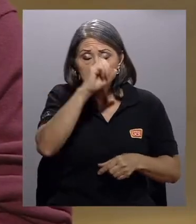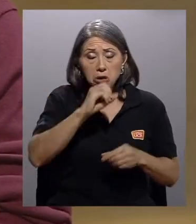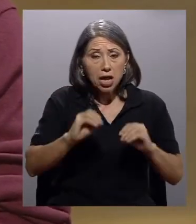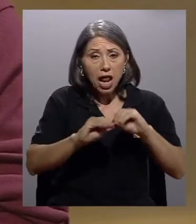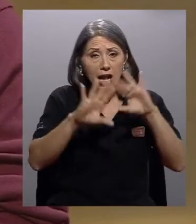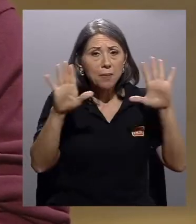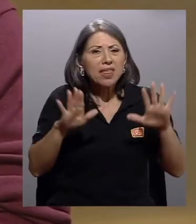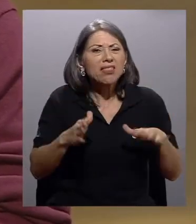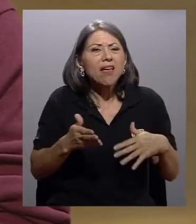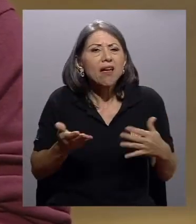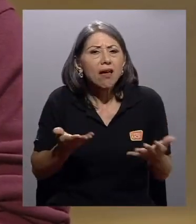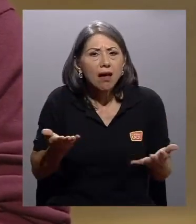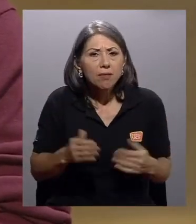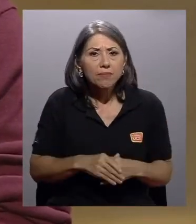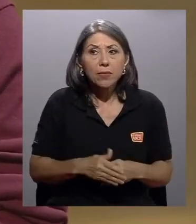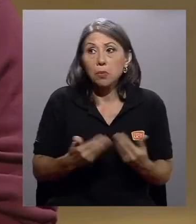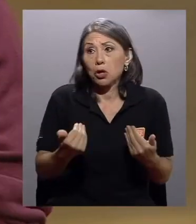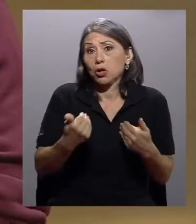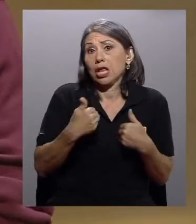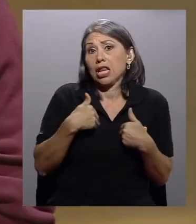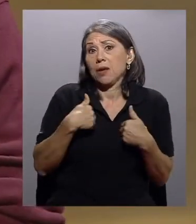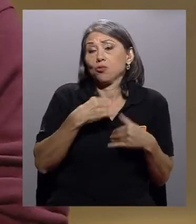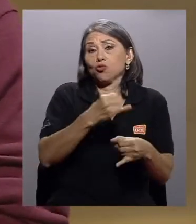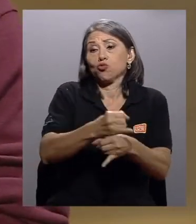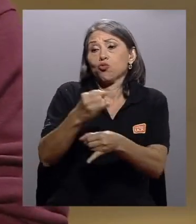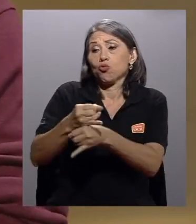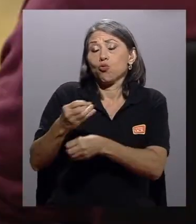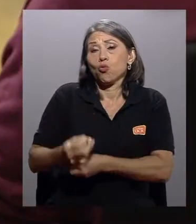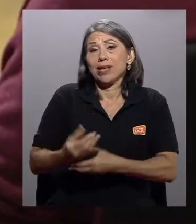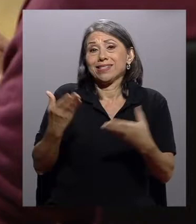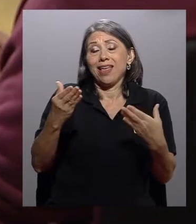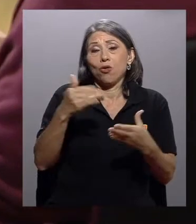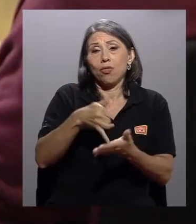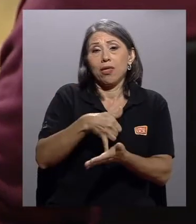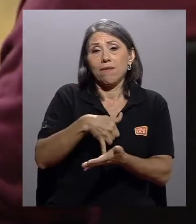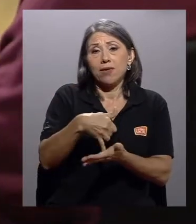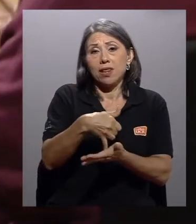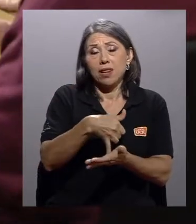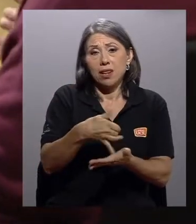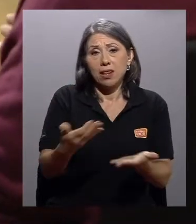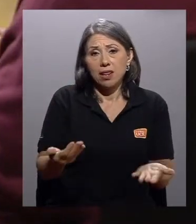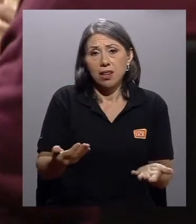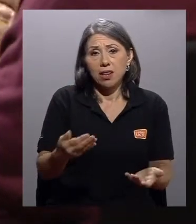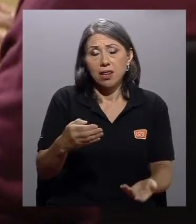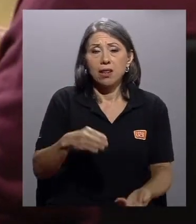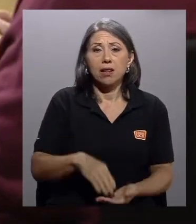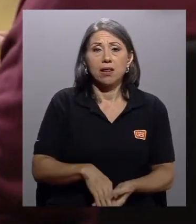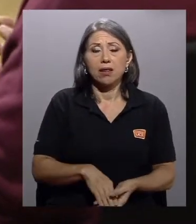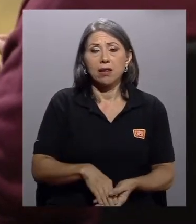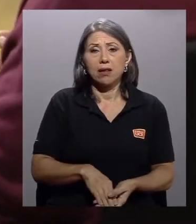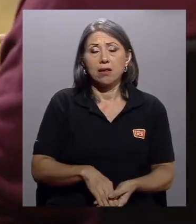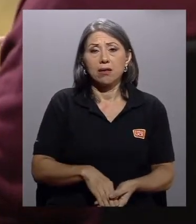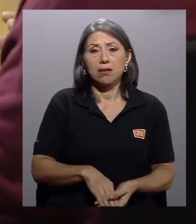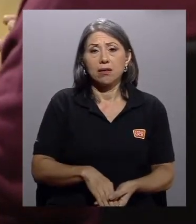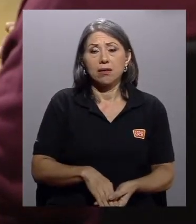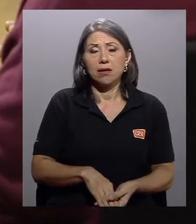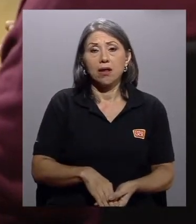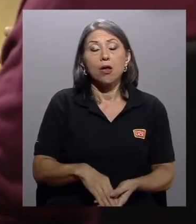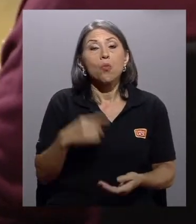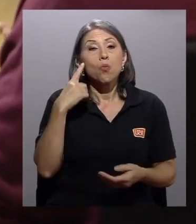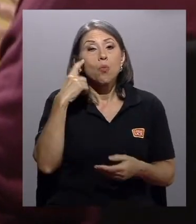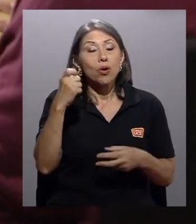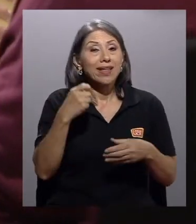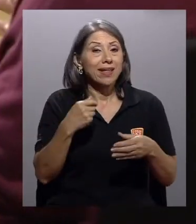claramente. ¿En qué aspectos? Bueno, tenemos un Estado débil, ¿no? En el sentido de